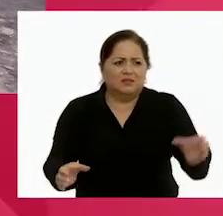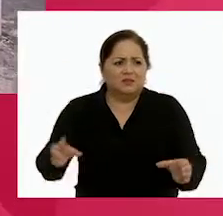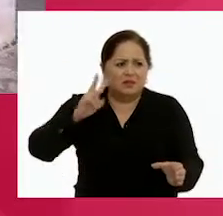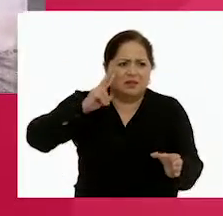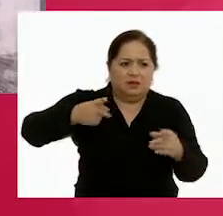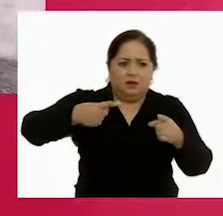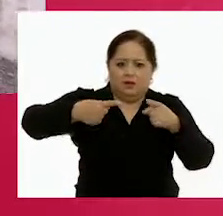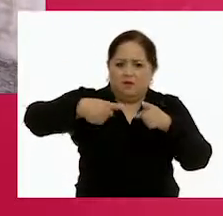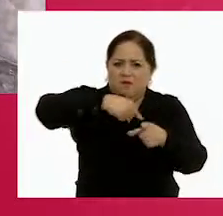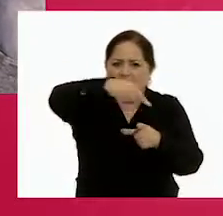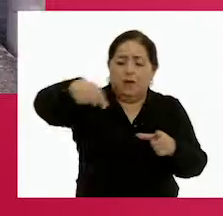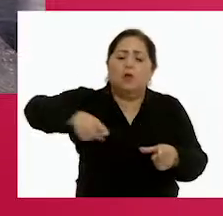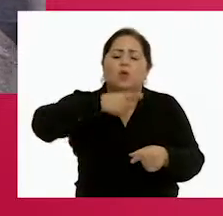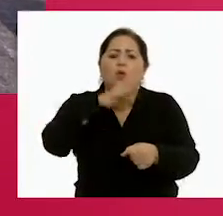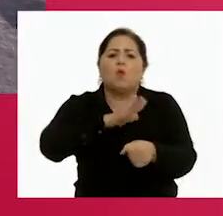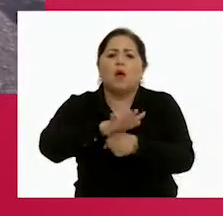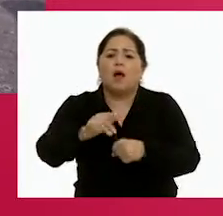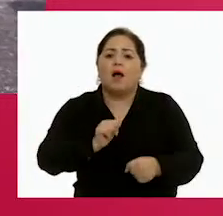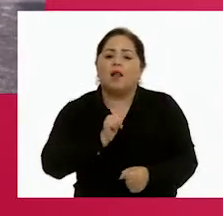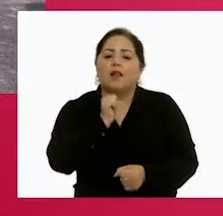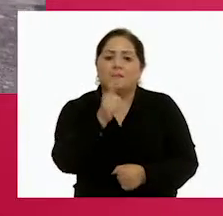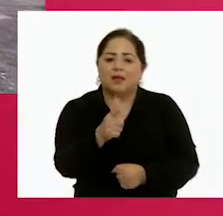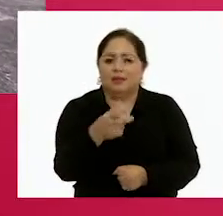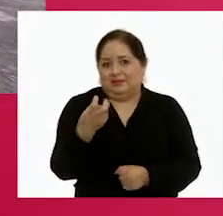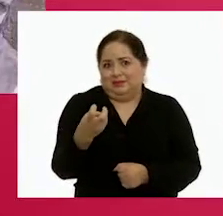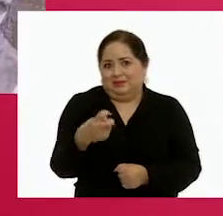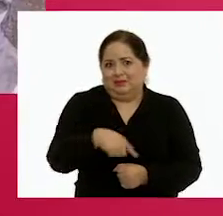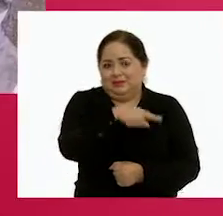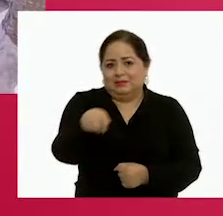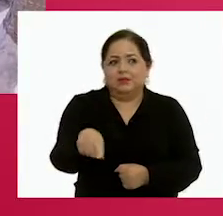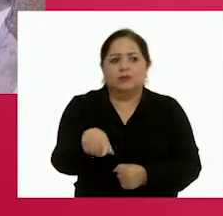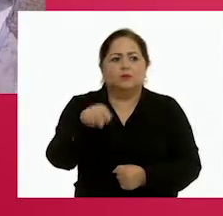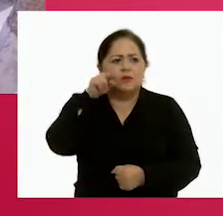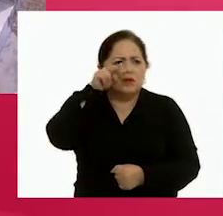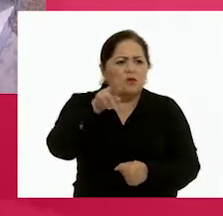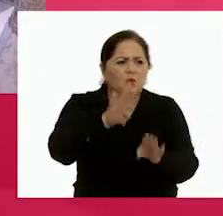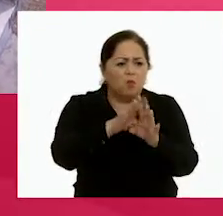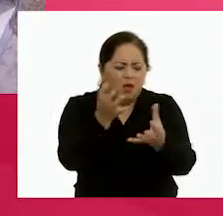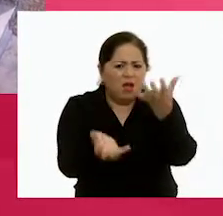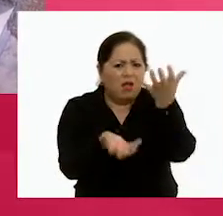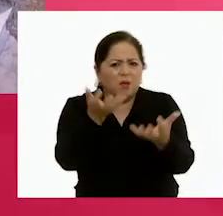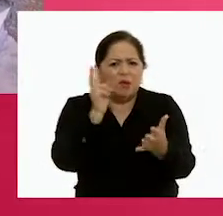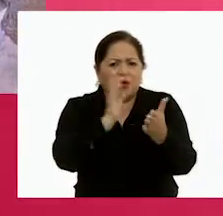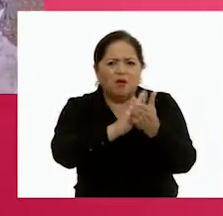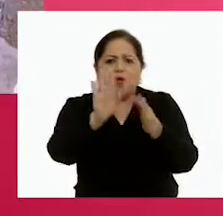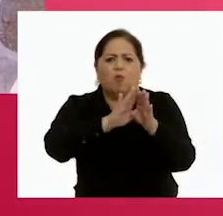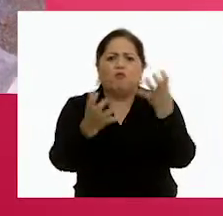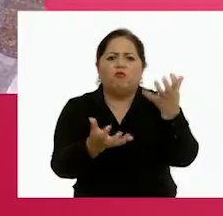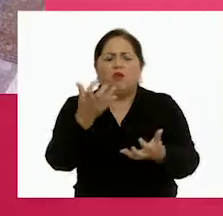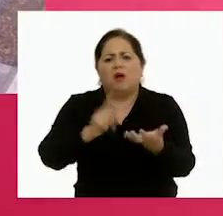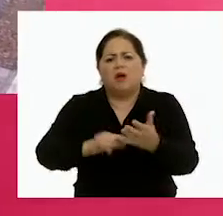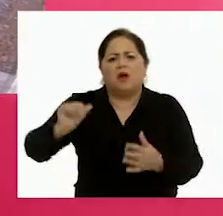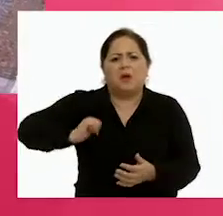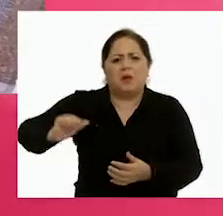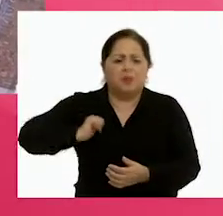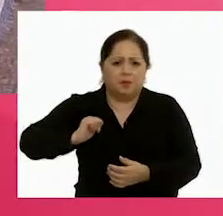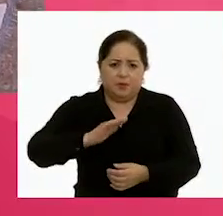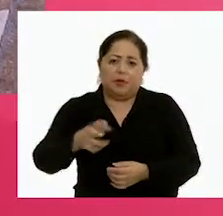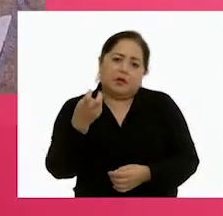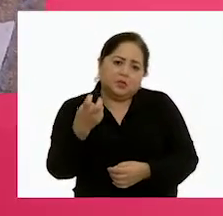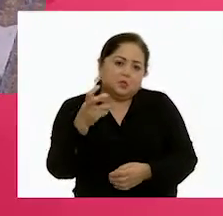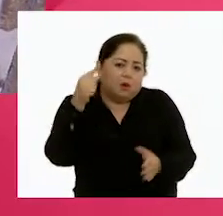y cuadradas, las cuales su alma, que son en este caso de madera, fueron sometidas al fuego quizás intencional, al